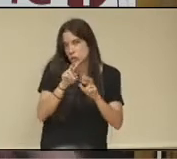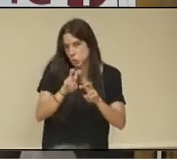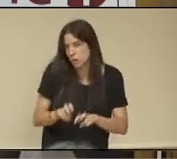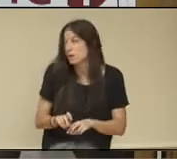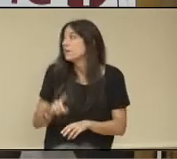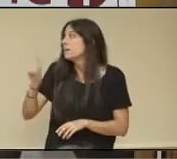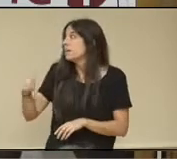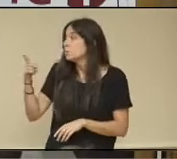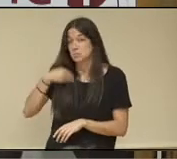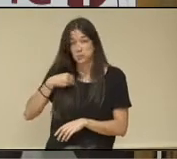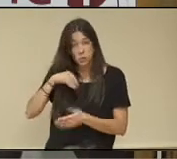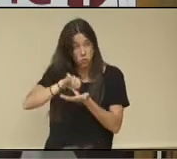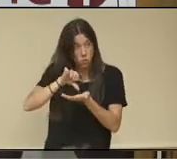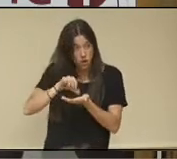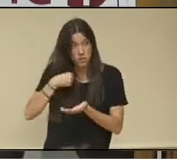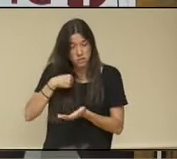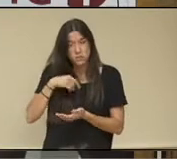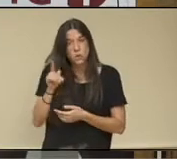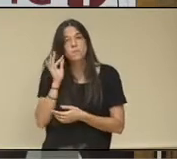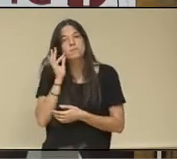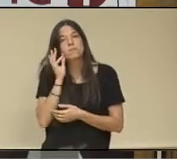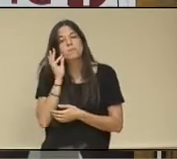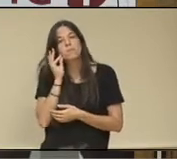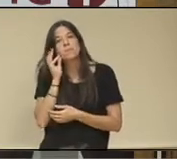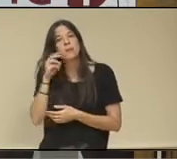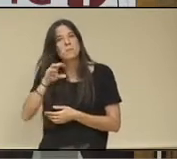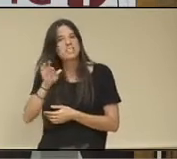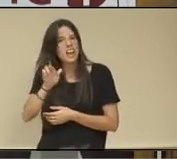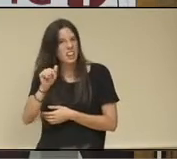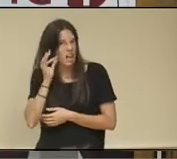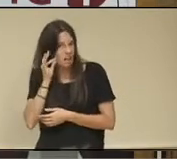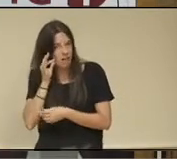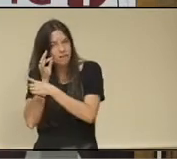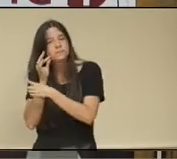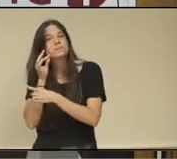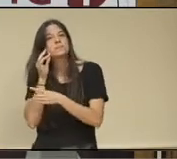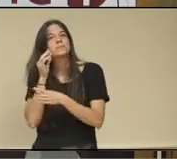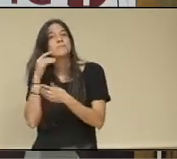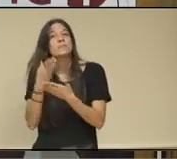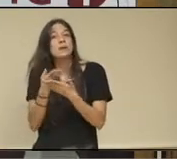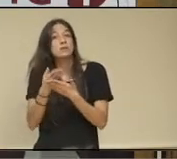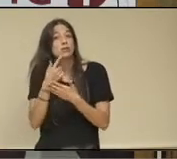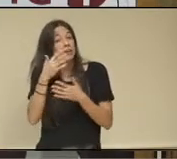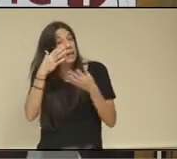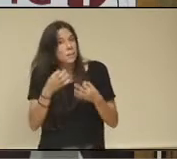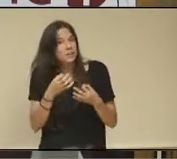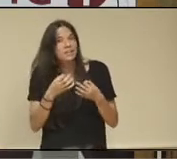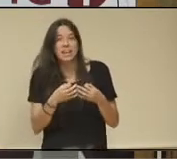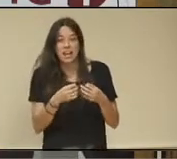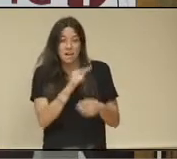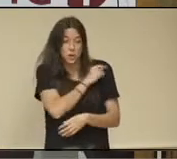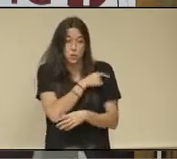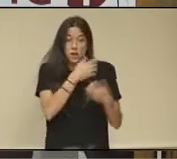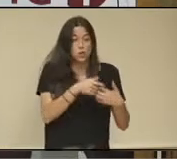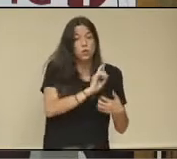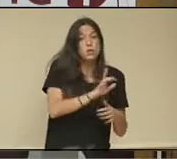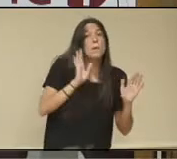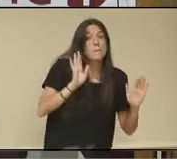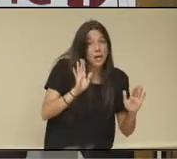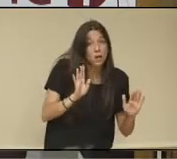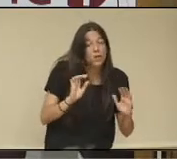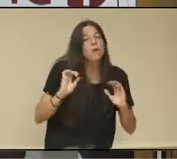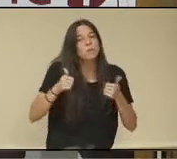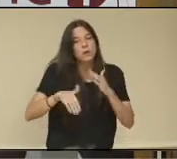Tameris, en el año 2013, con la vacuna derivada de MVA de Oxford, demostró que no funcionaba la vacuna, pero puso en marcha todos